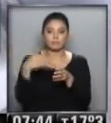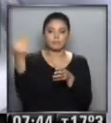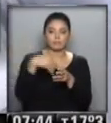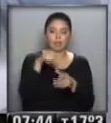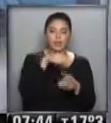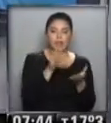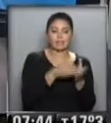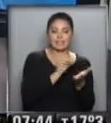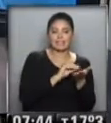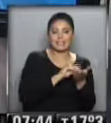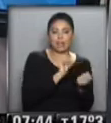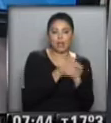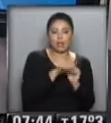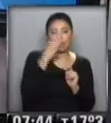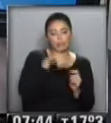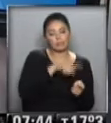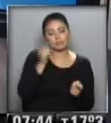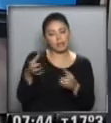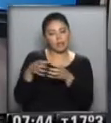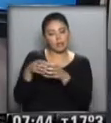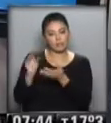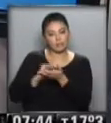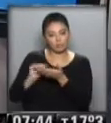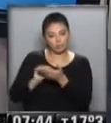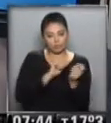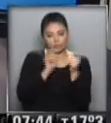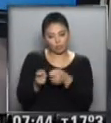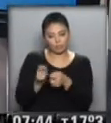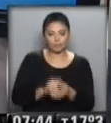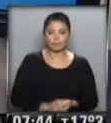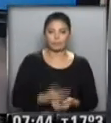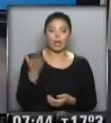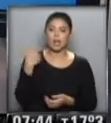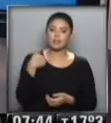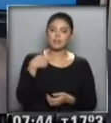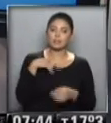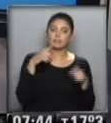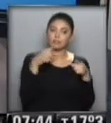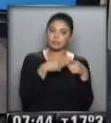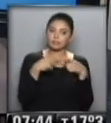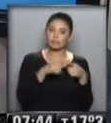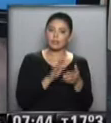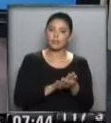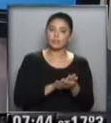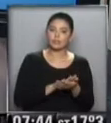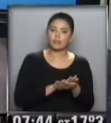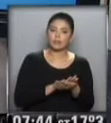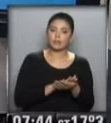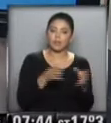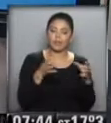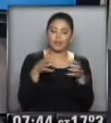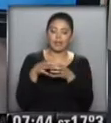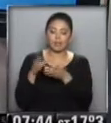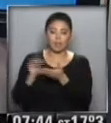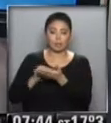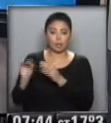cámara de diputados- esta última iniciativa fue modificada ayer en algunos aspectos del tratamiento en particular respecto a lo que sancionó la cámara